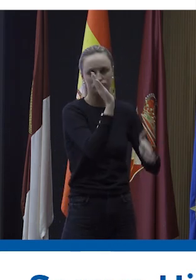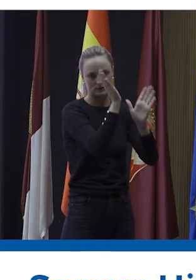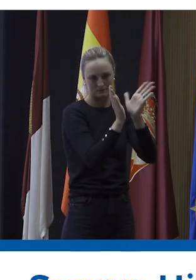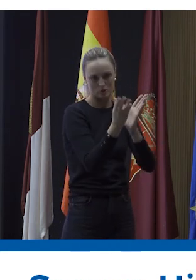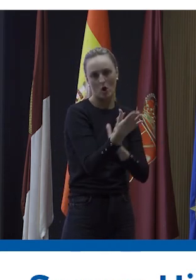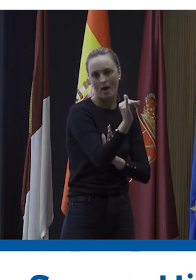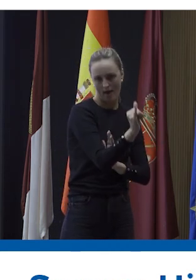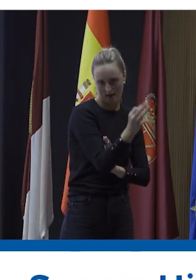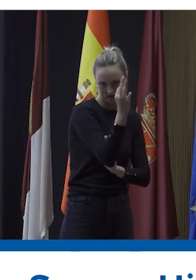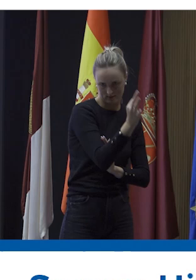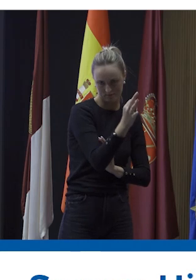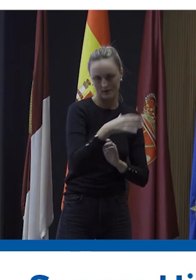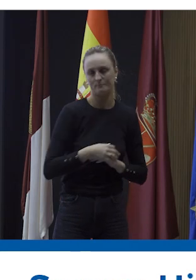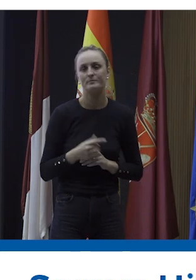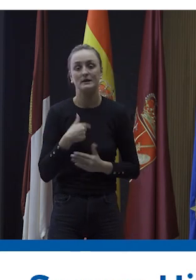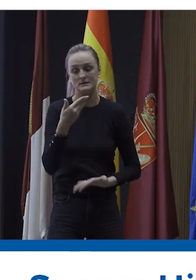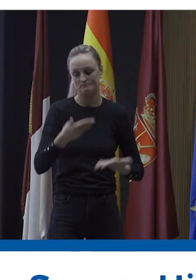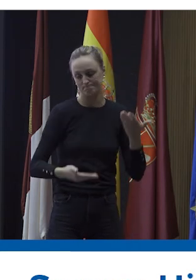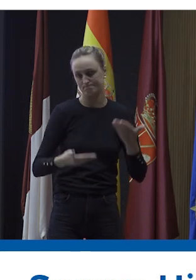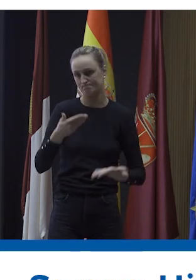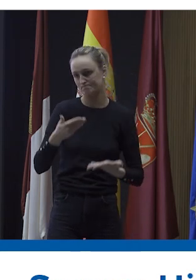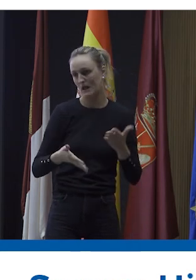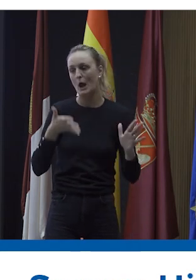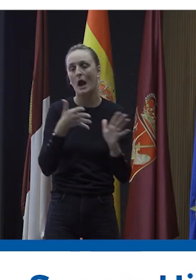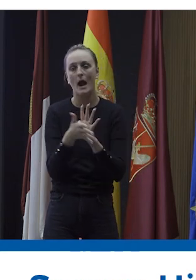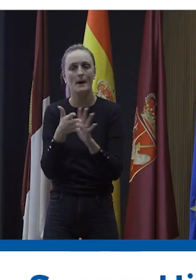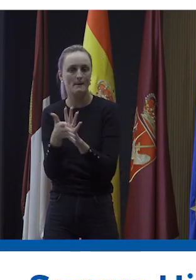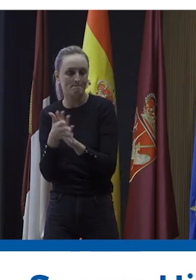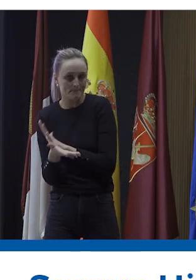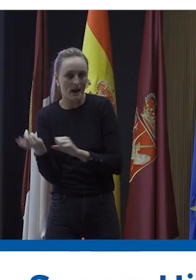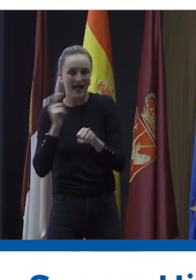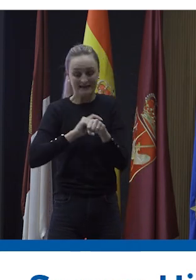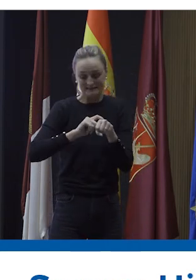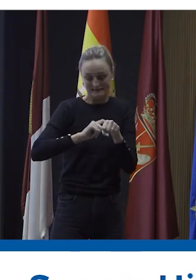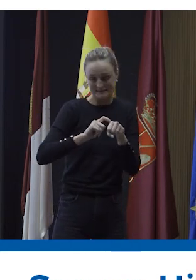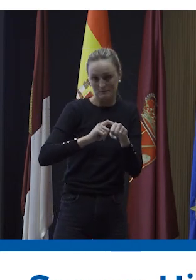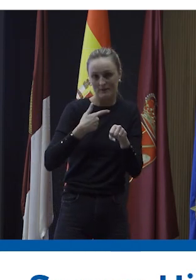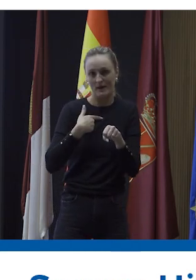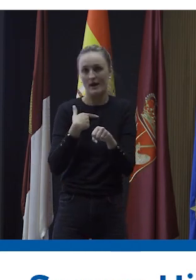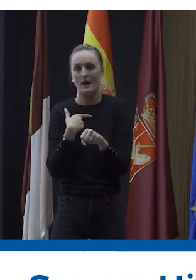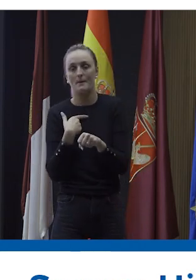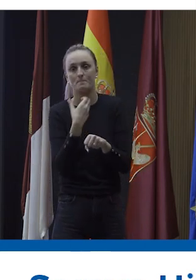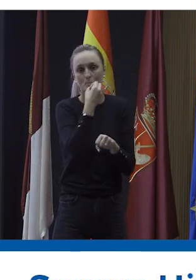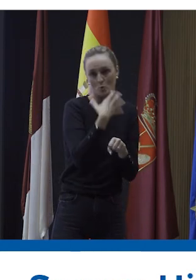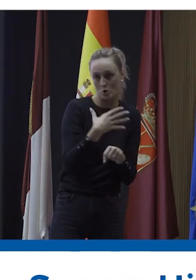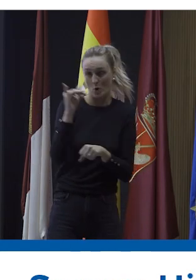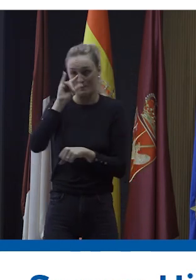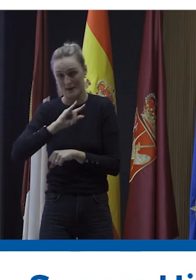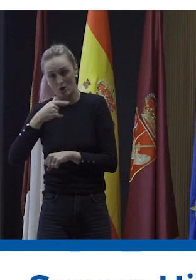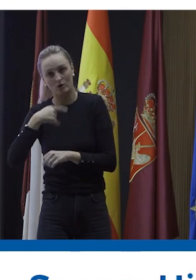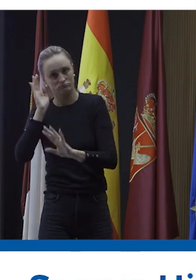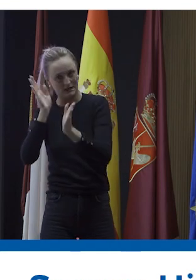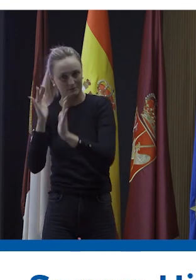Y siempre hay que sopesar en una balanza y explicaros pues qué tipo de beneficios o de riesgos pueden tener los